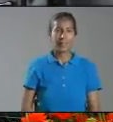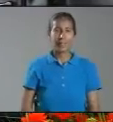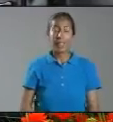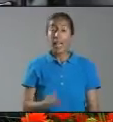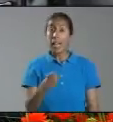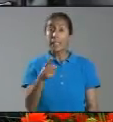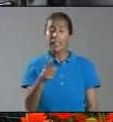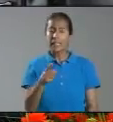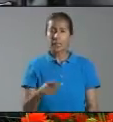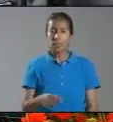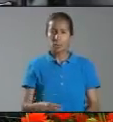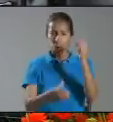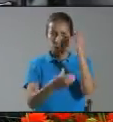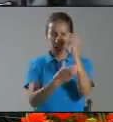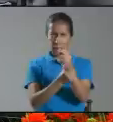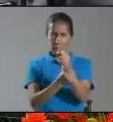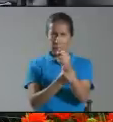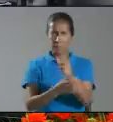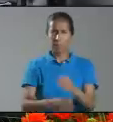¿Quién condenará?